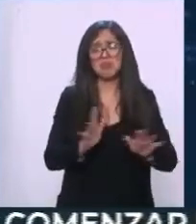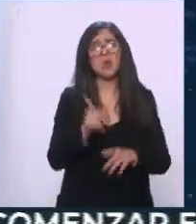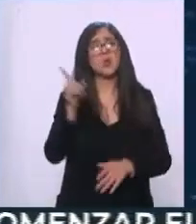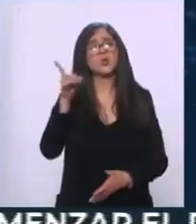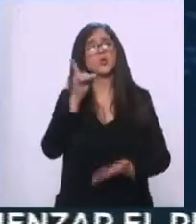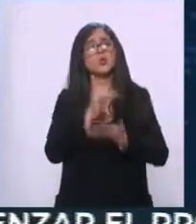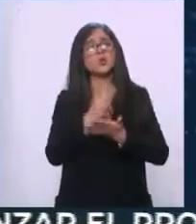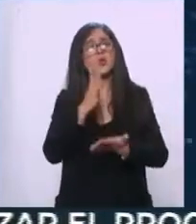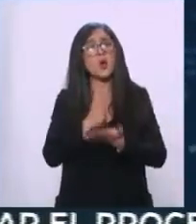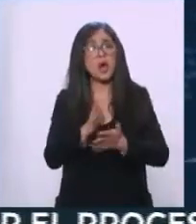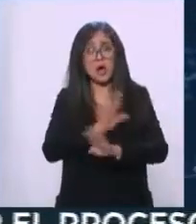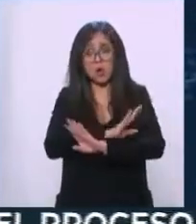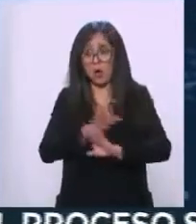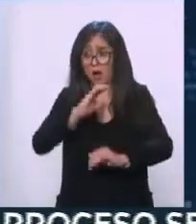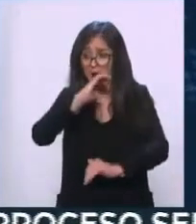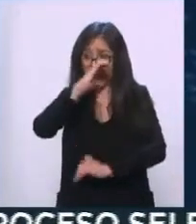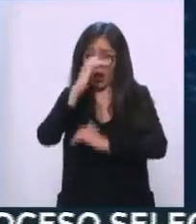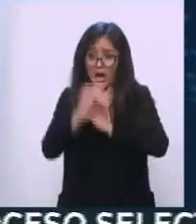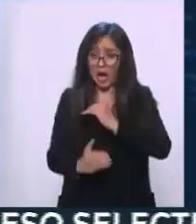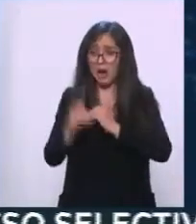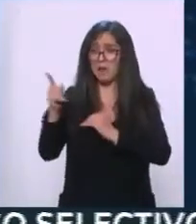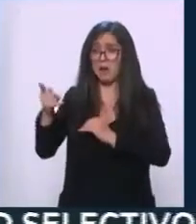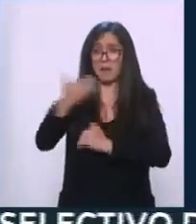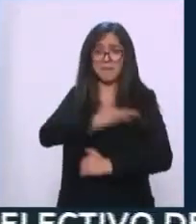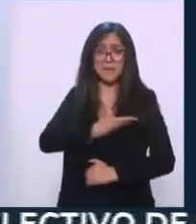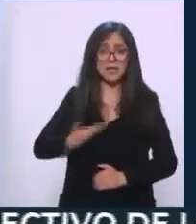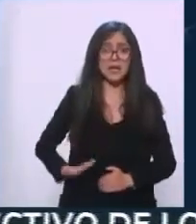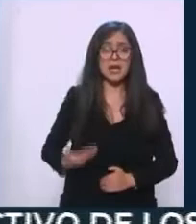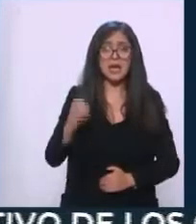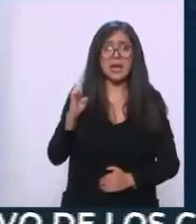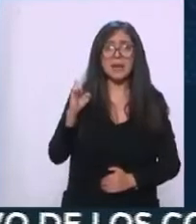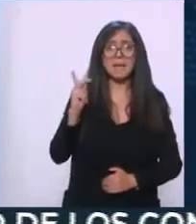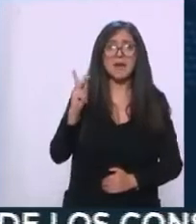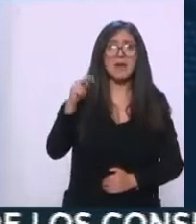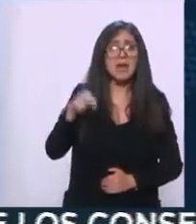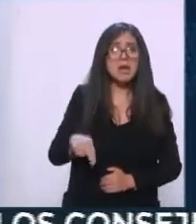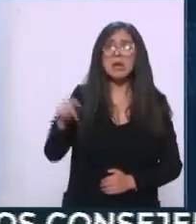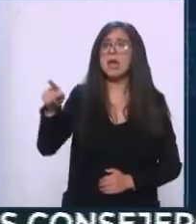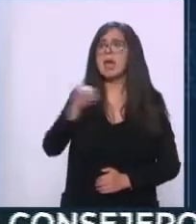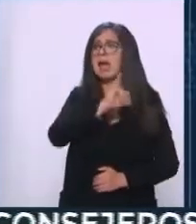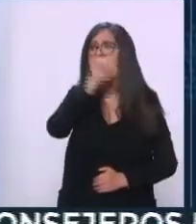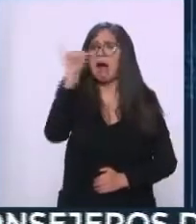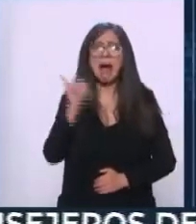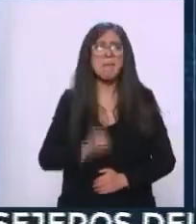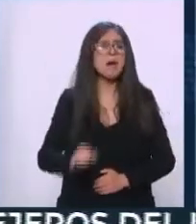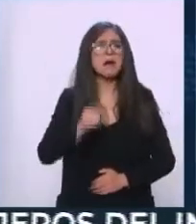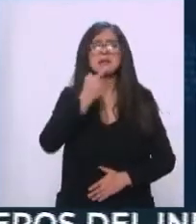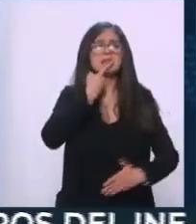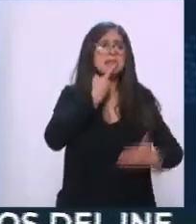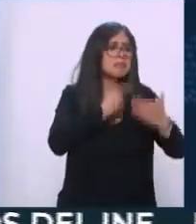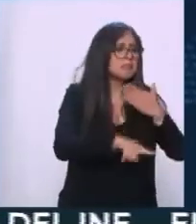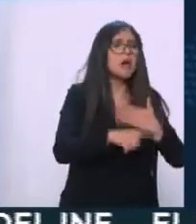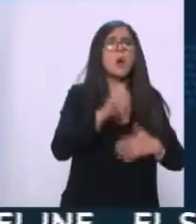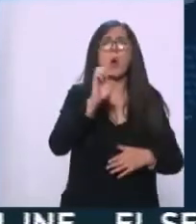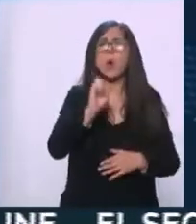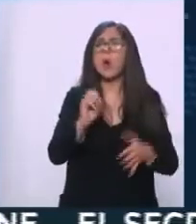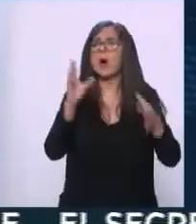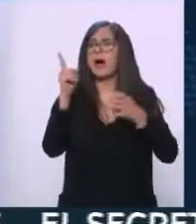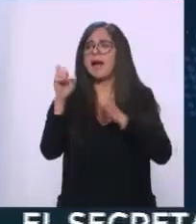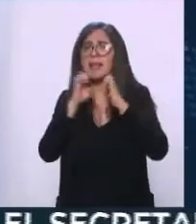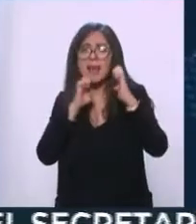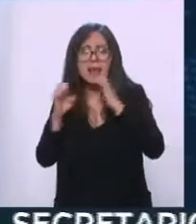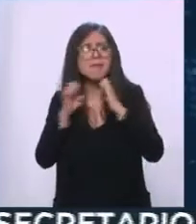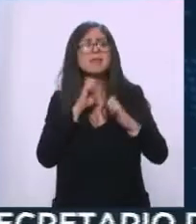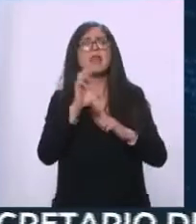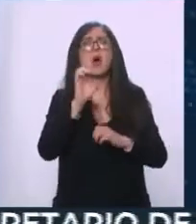que terminó la administración de Enrique Peña Nieto, de que no iba a dar ninguna declaración, ninguna entrevista, no iba a escribir